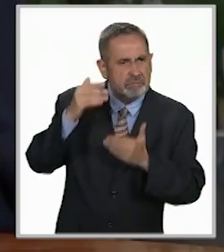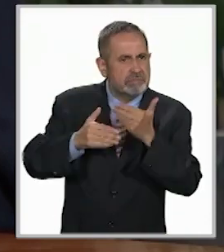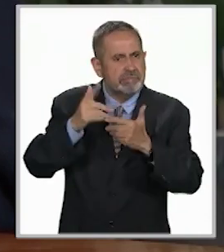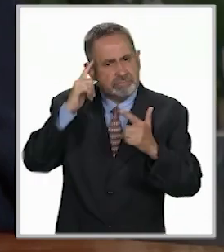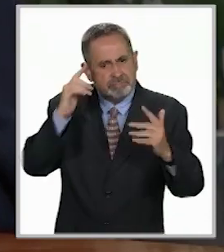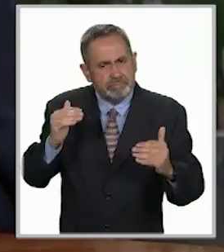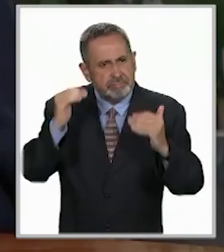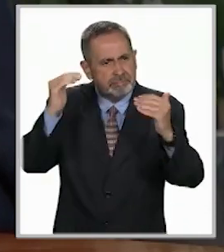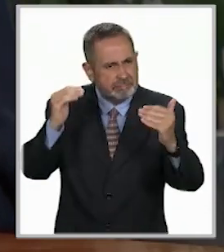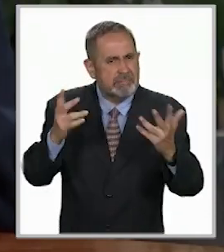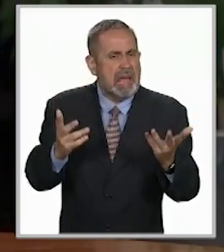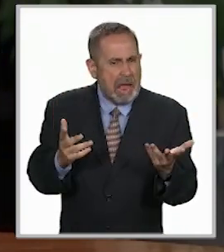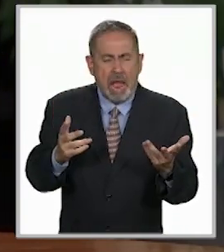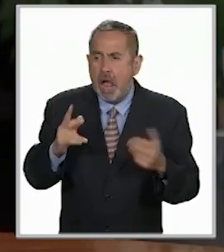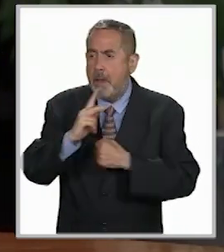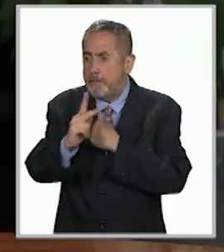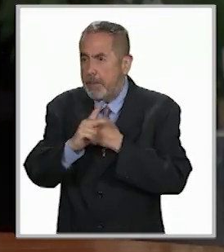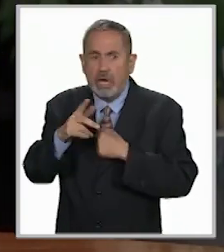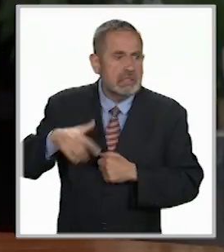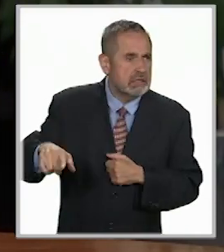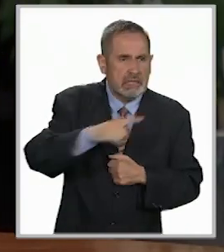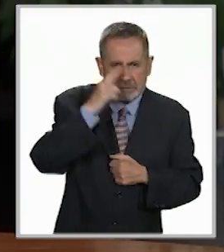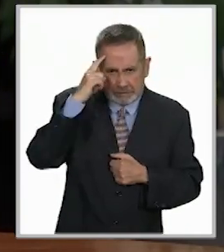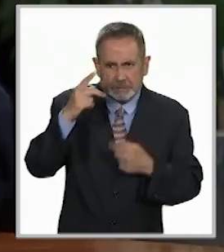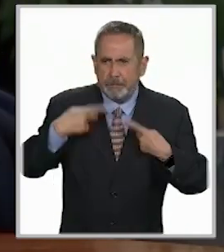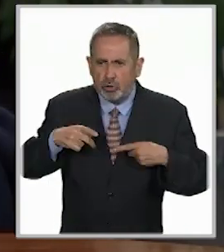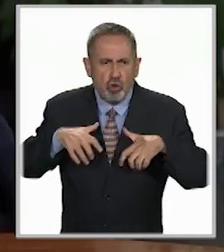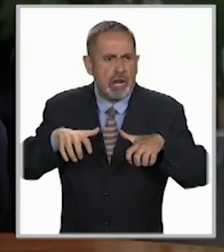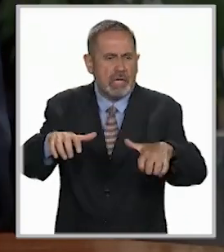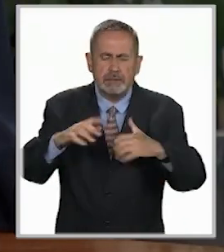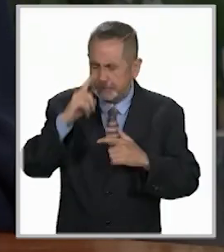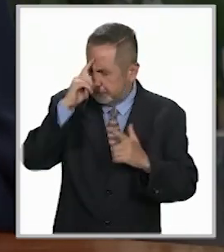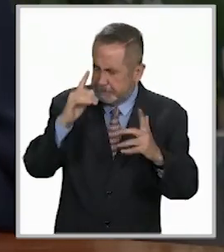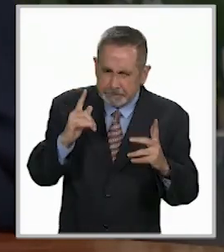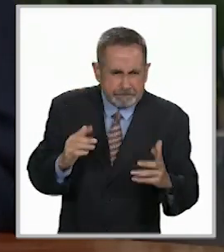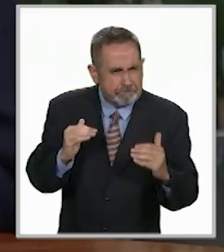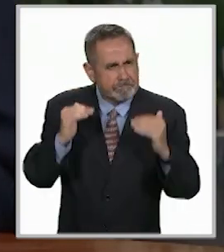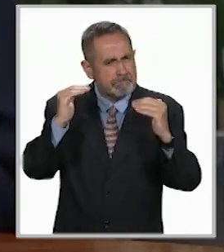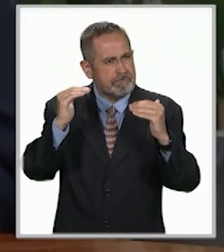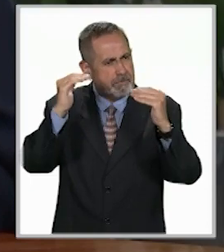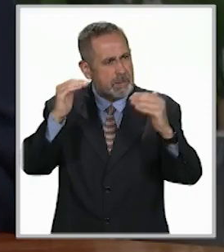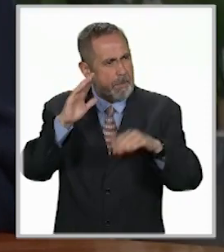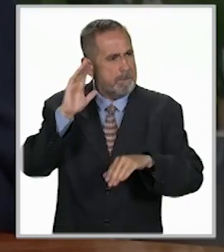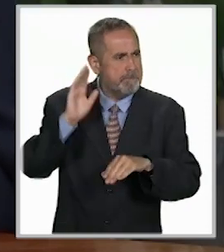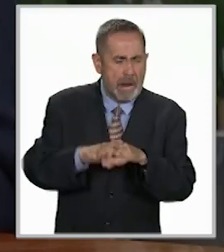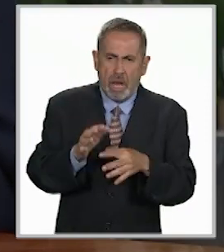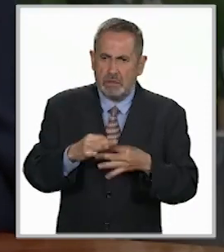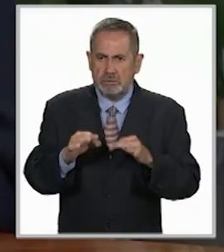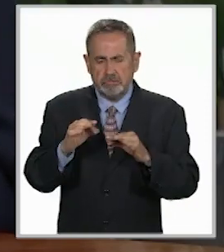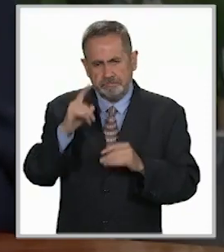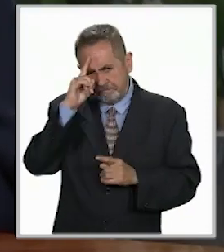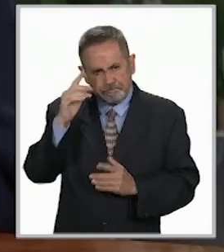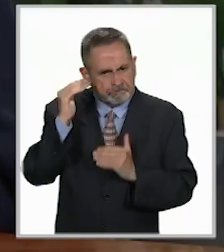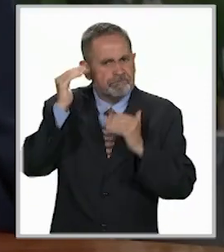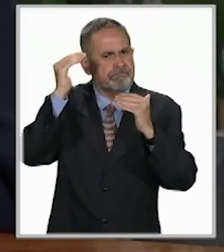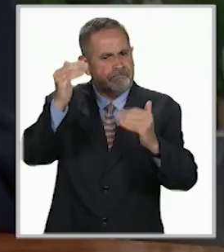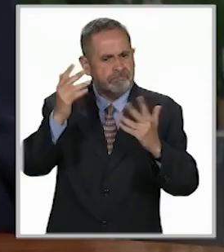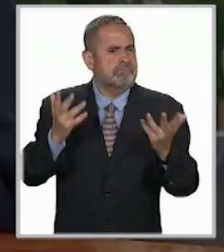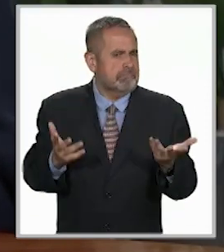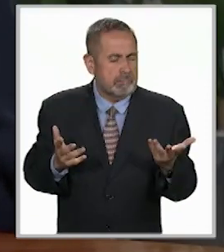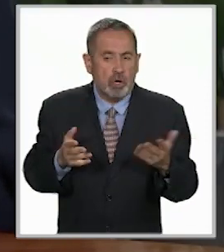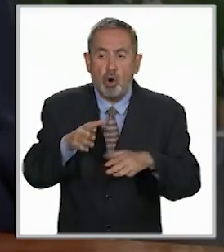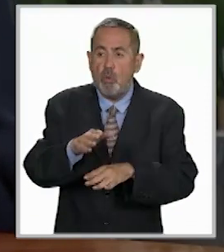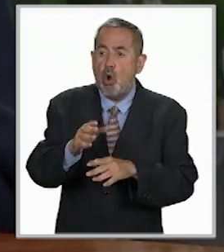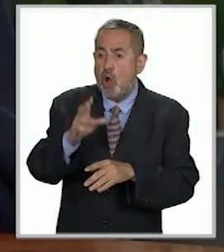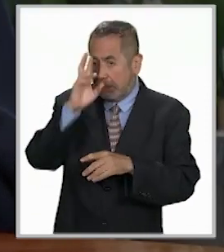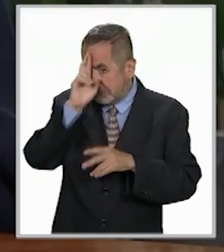además también hay que decir que no solo civiliza a las naciones, a los pueblos, ¿no? Sino que está basado en este principio